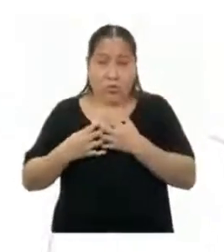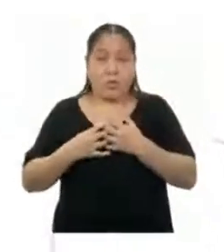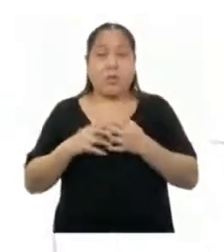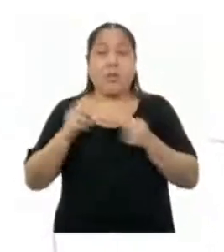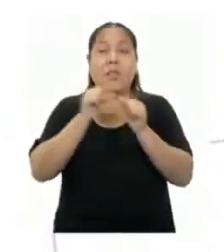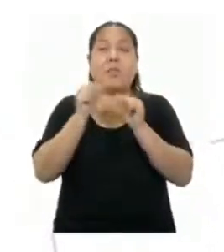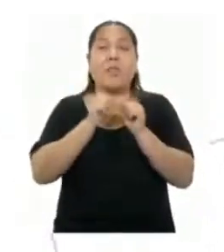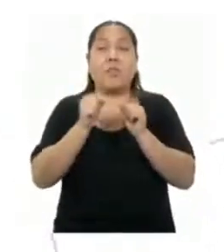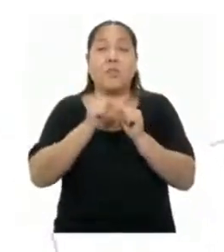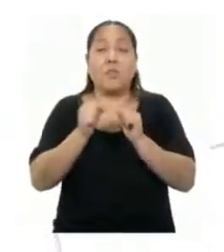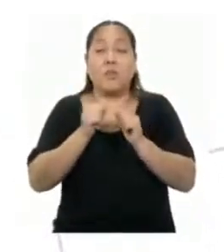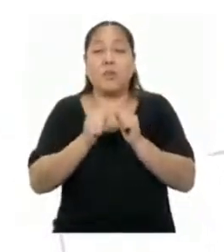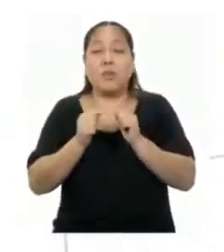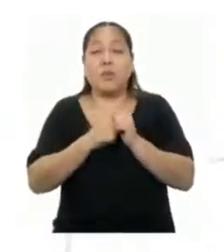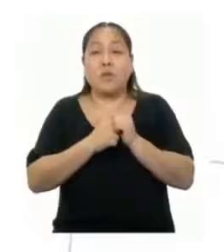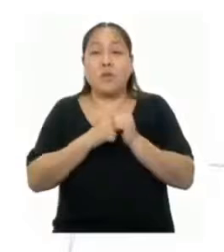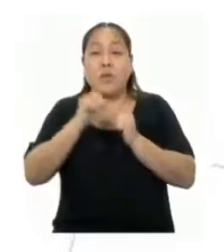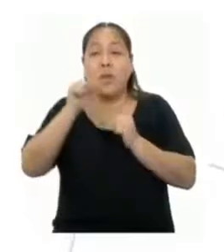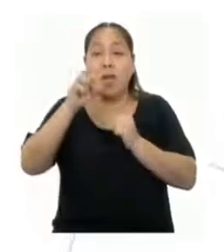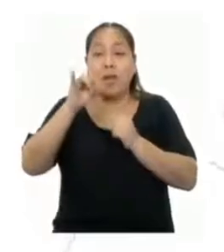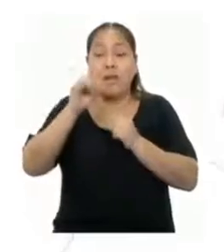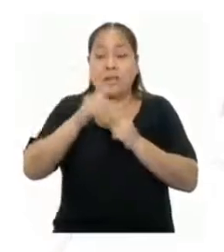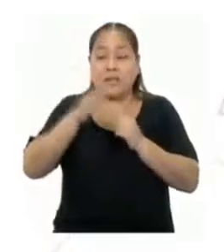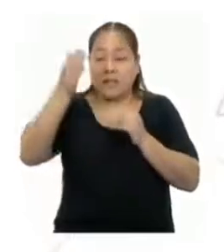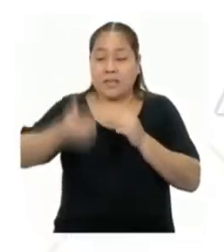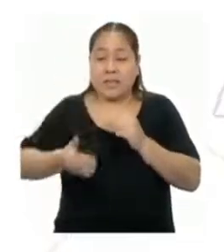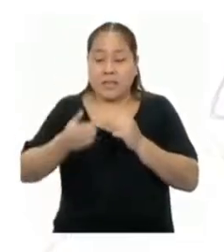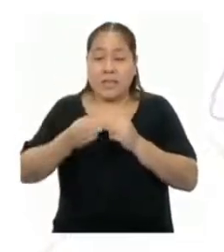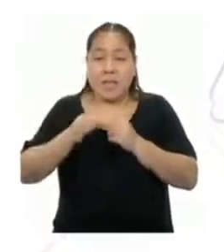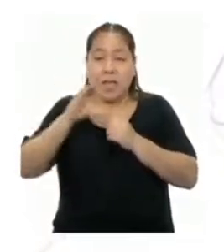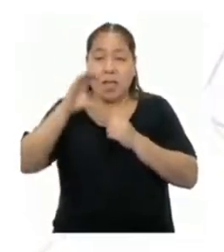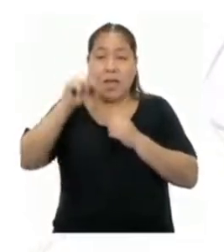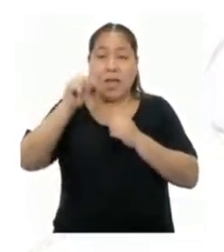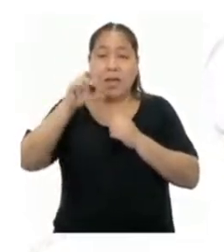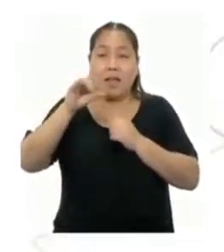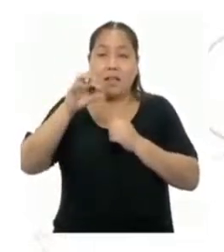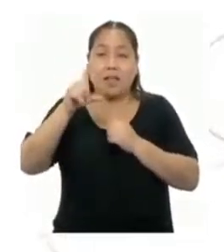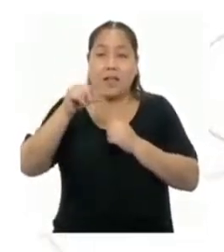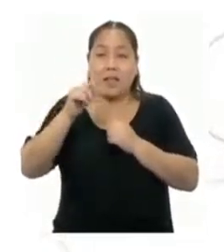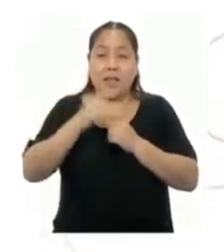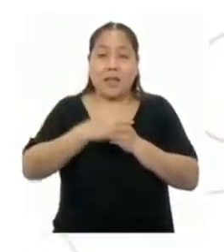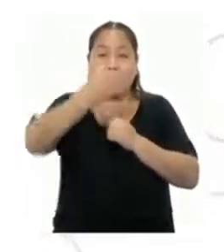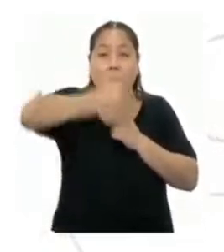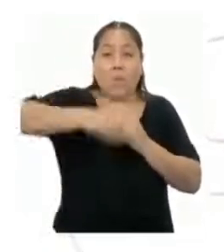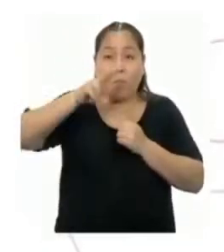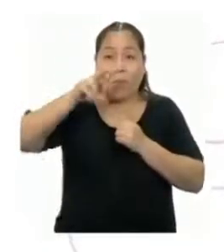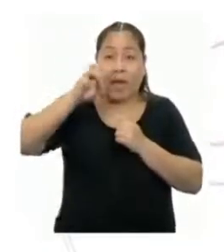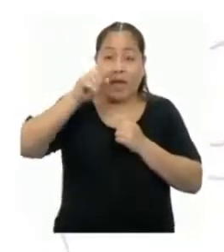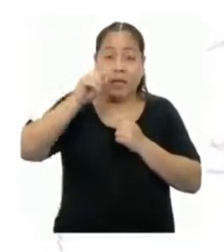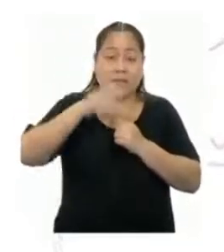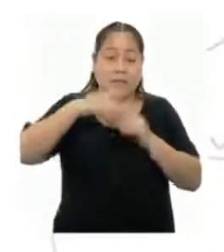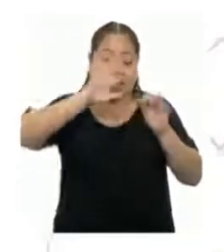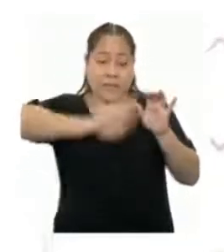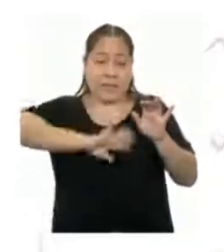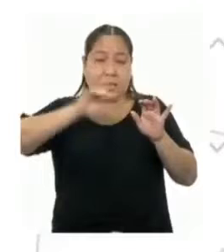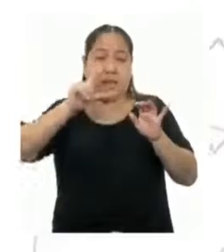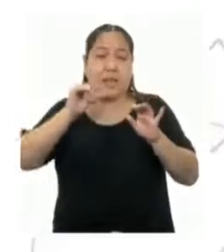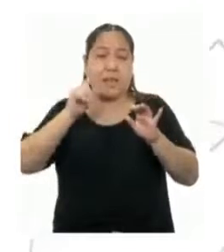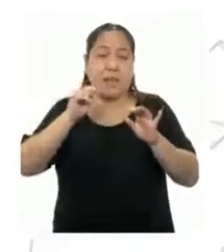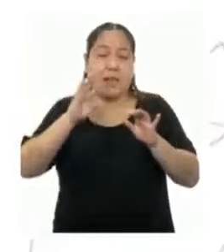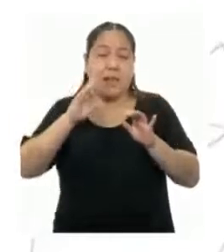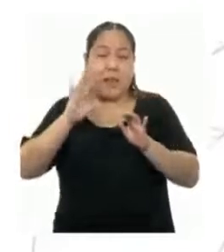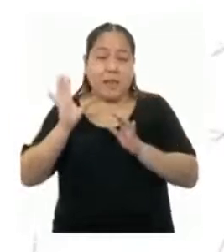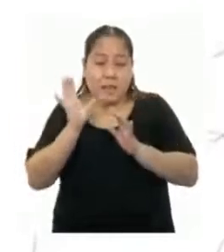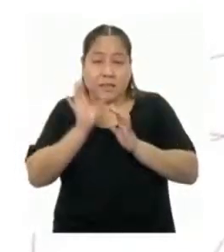número de aristas, número de caras laterales, número de vértices, número de aristas básicas, número de aristas laterales